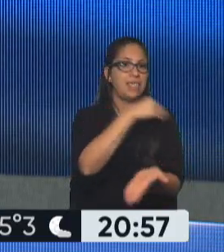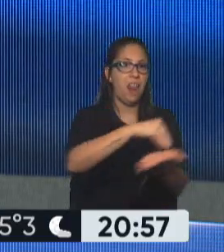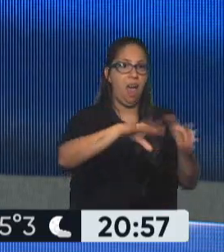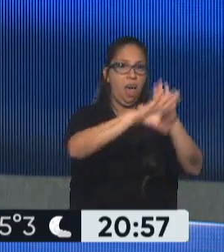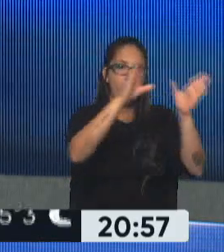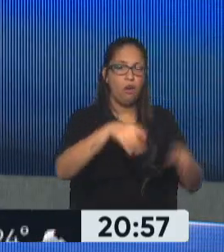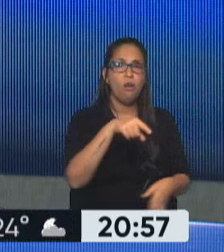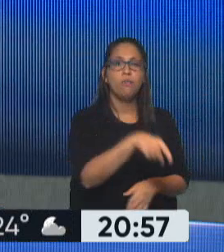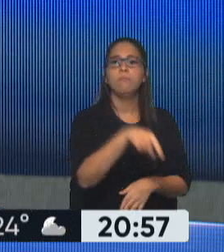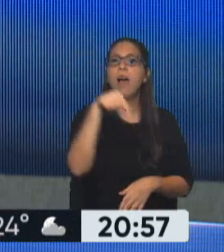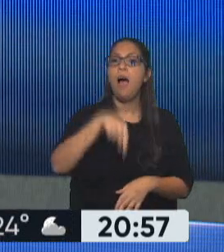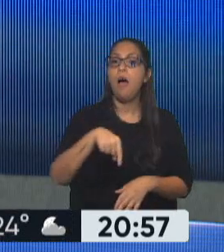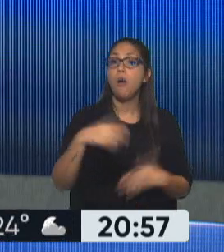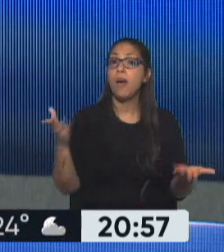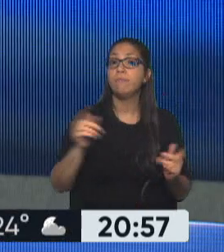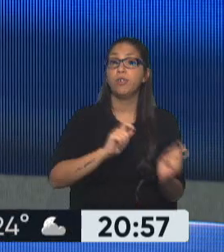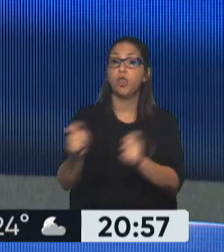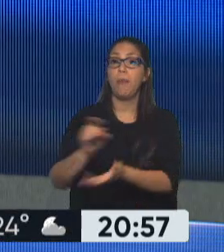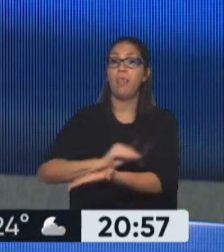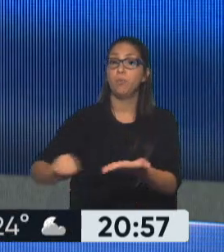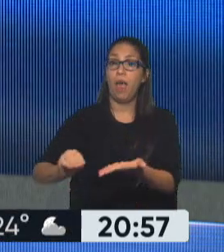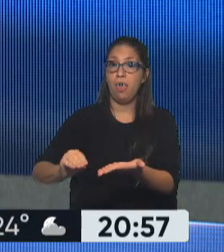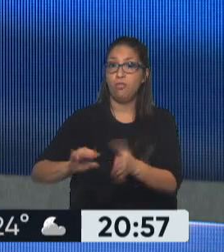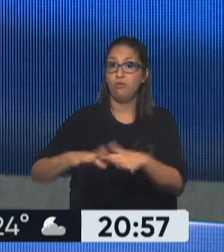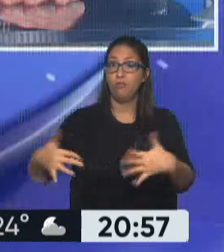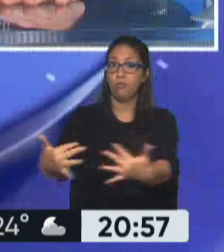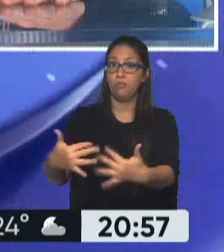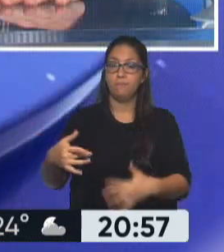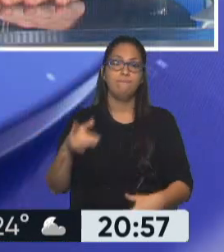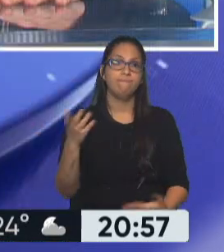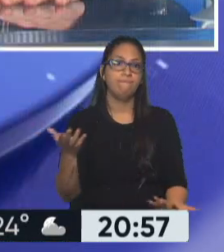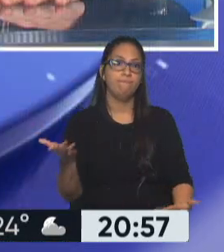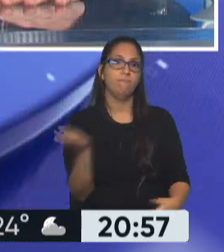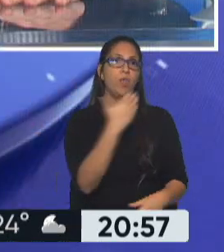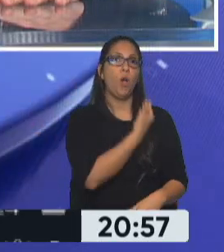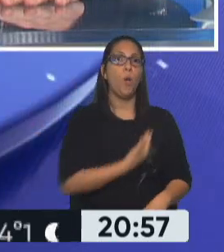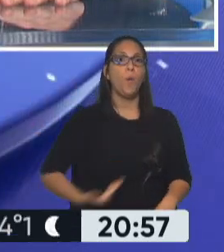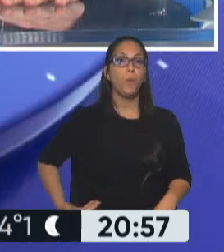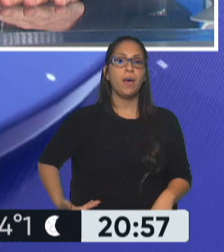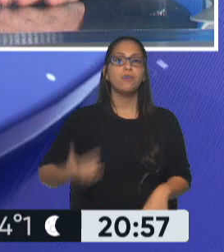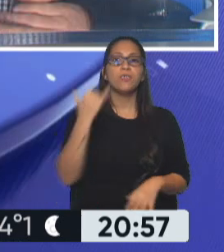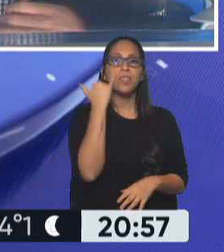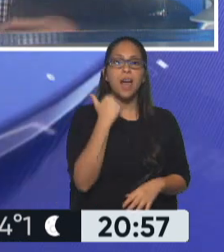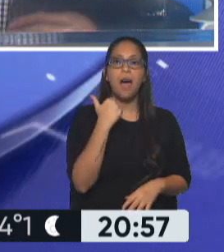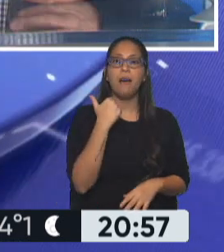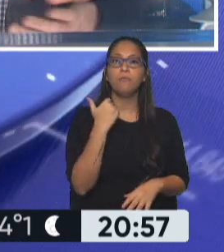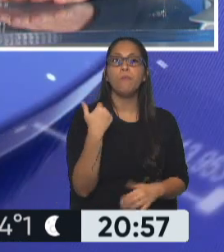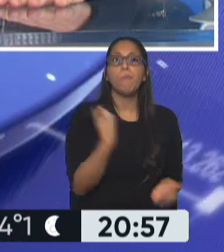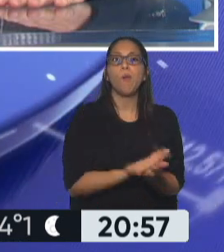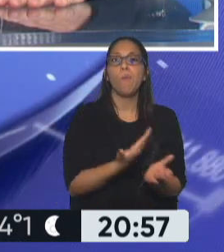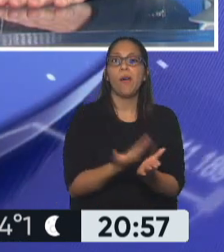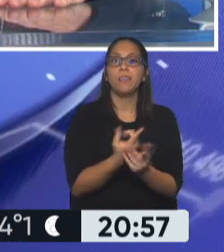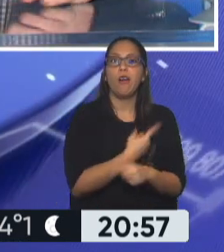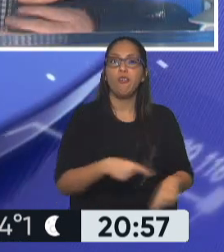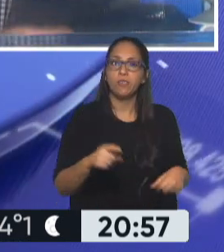bien ahora, bueno, es diputados. Sí, después de un momento en el que el gobierno ha podido consolidar todo aquello que proponía y de